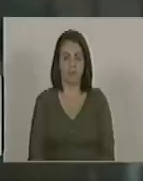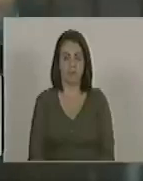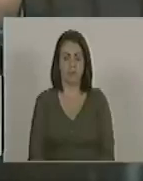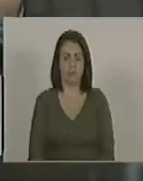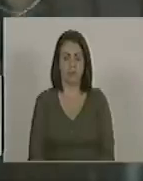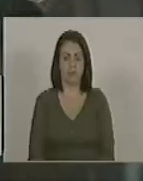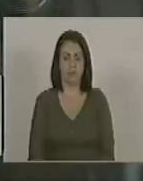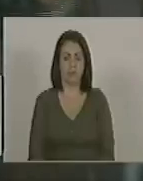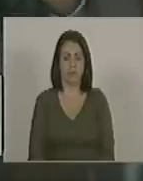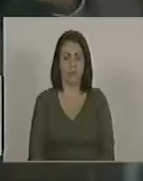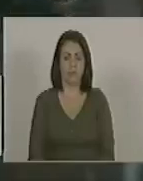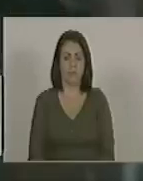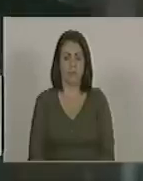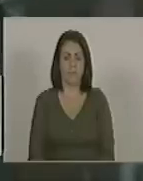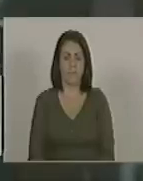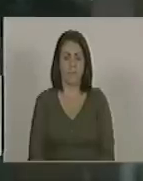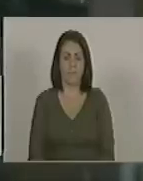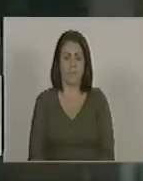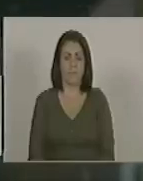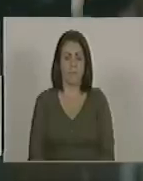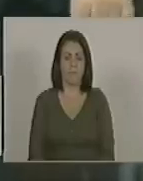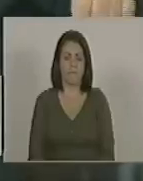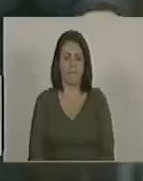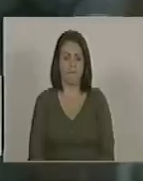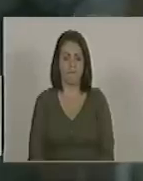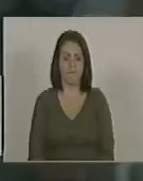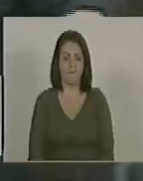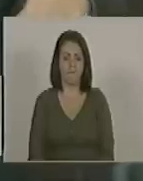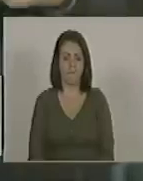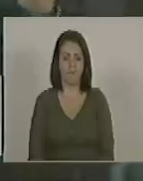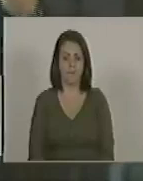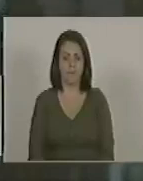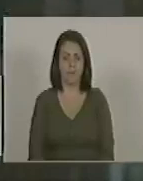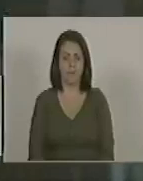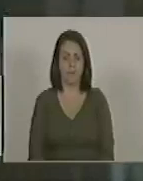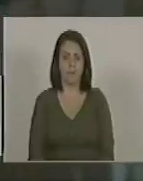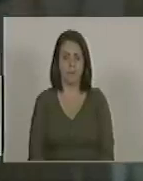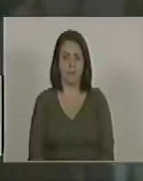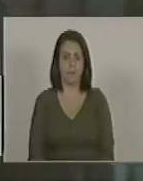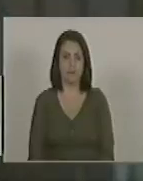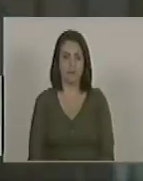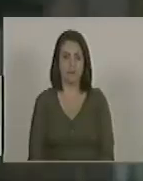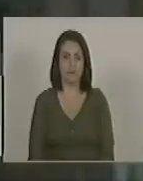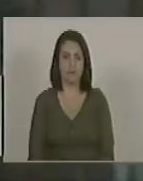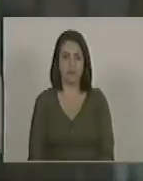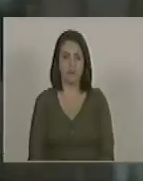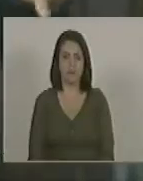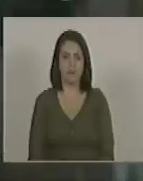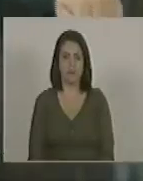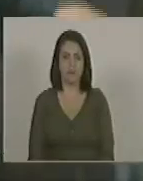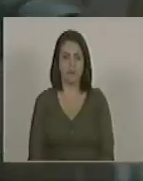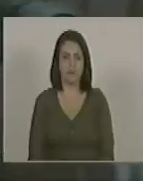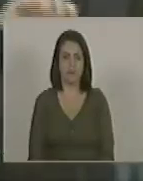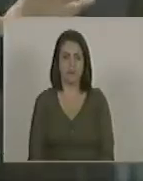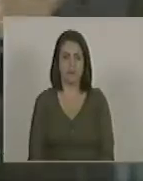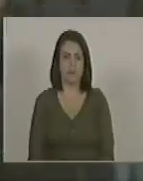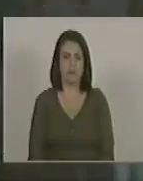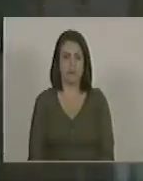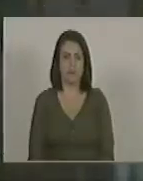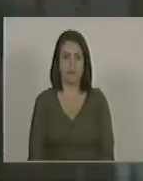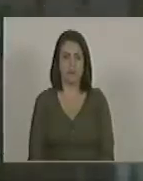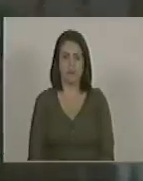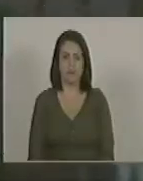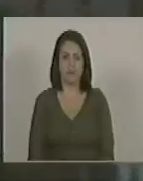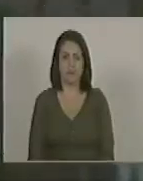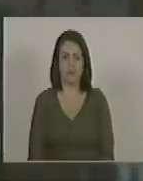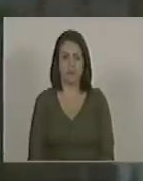se encuentran en barreras en algunos otros países, pero no así aquí en Venezuela, no es así. gracias a la revolución, al